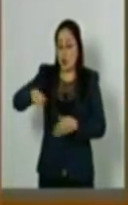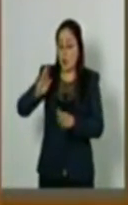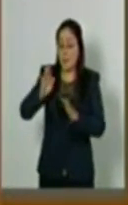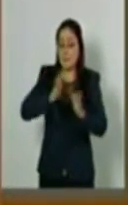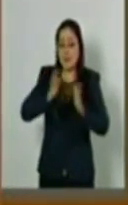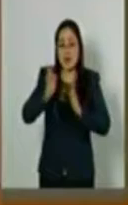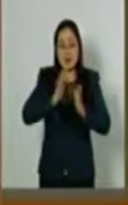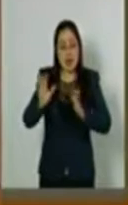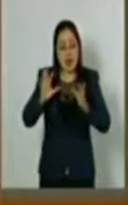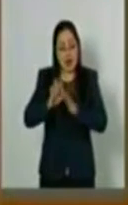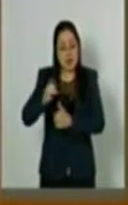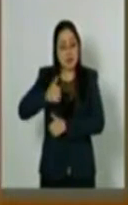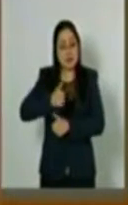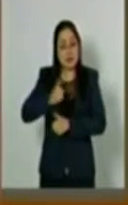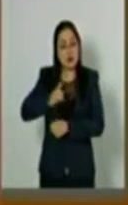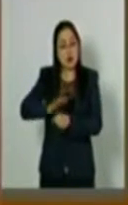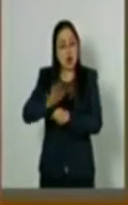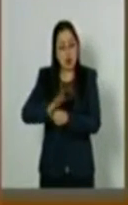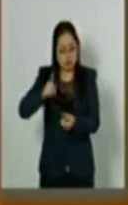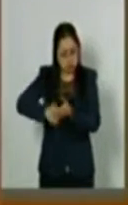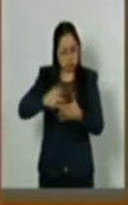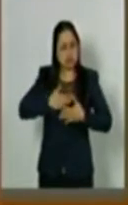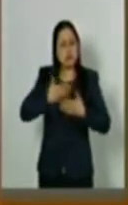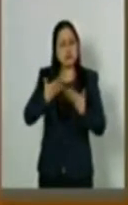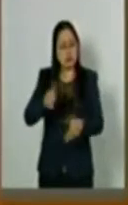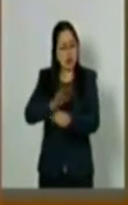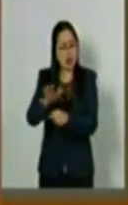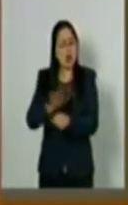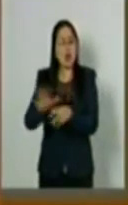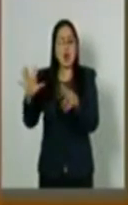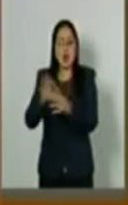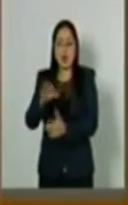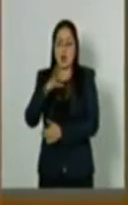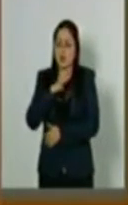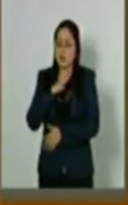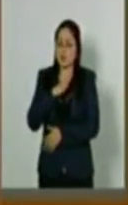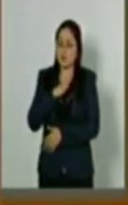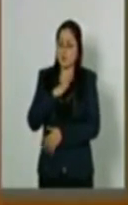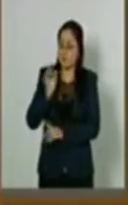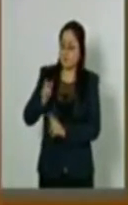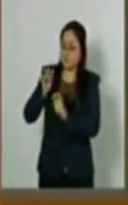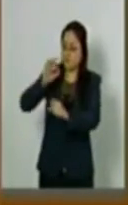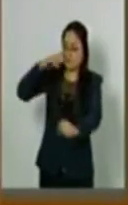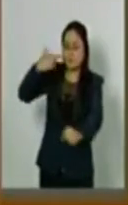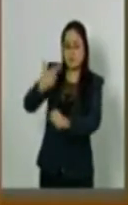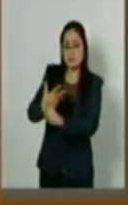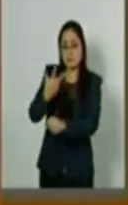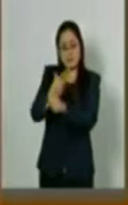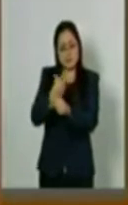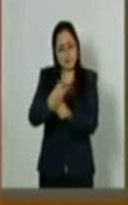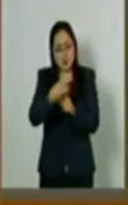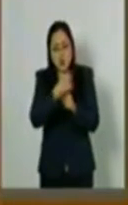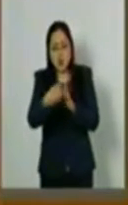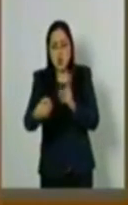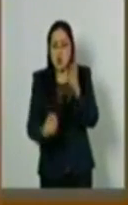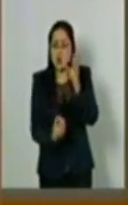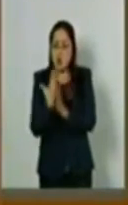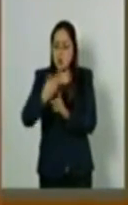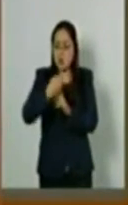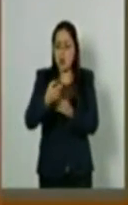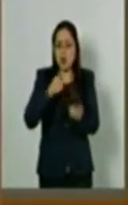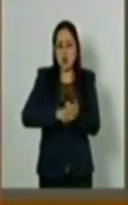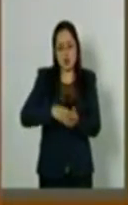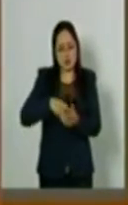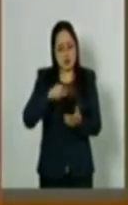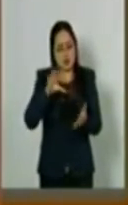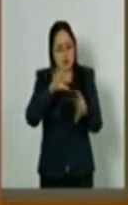Armadas, mismas que son confiables, y se les puede encomendar la restauración del orden y los principios de